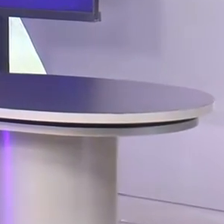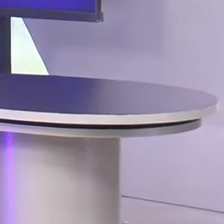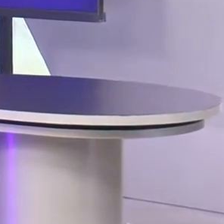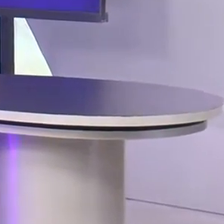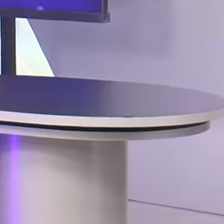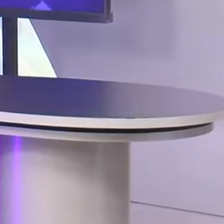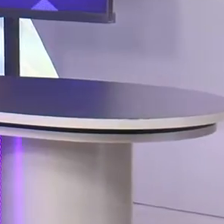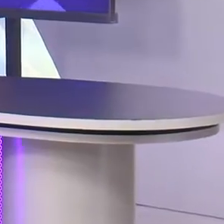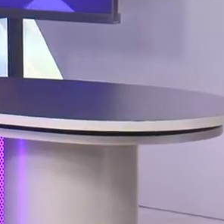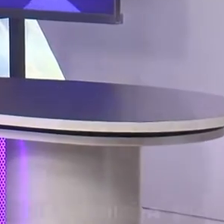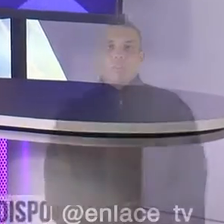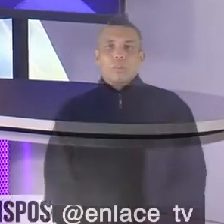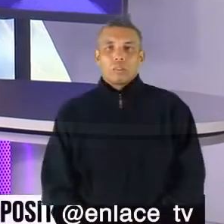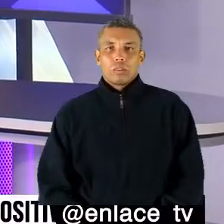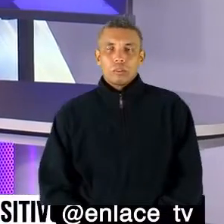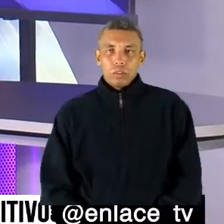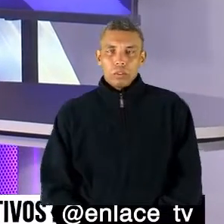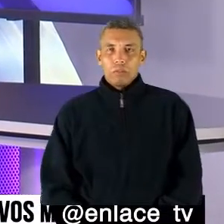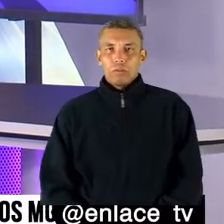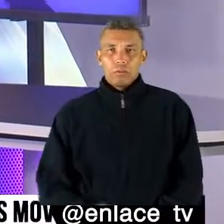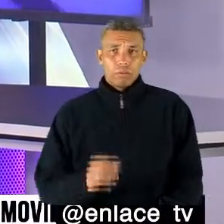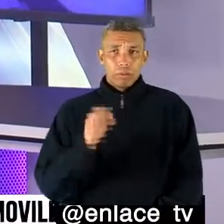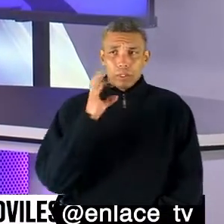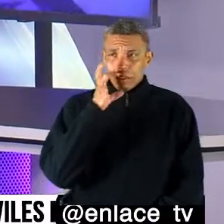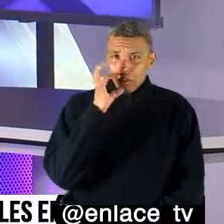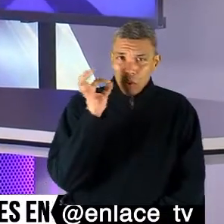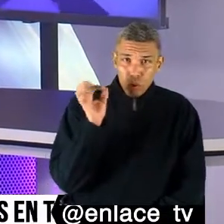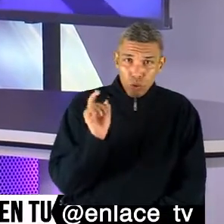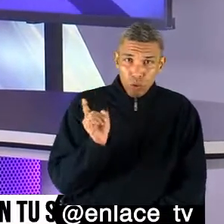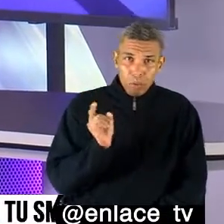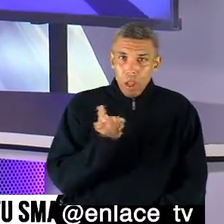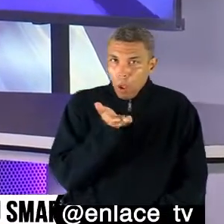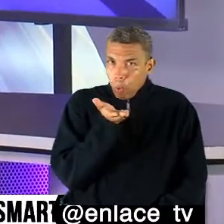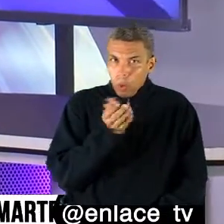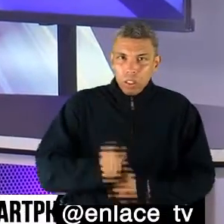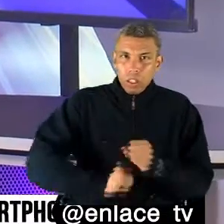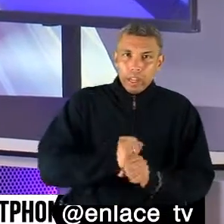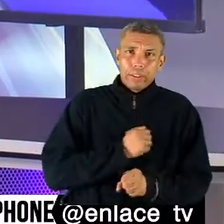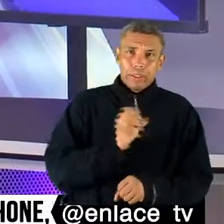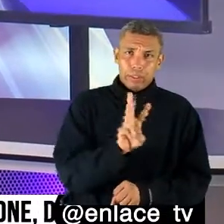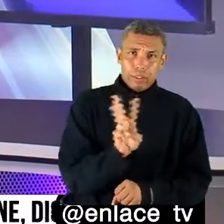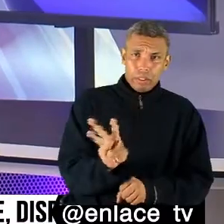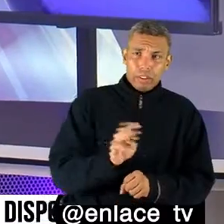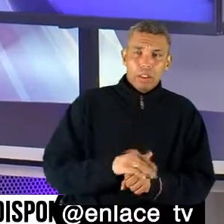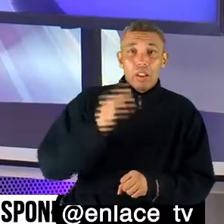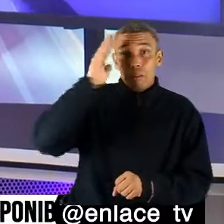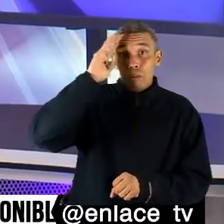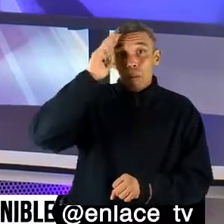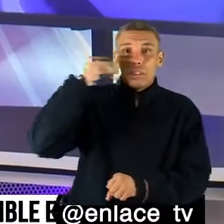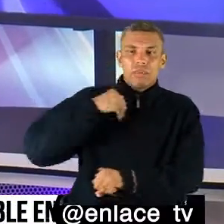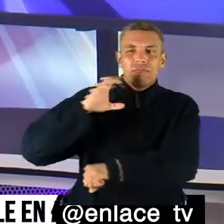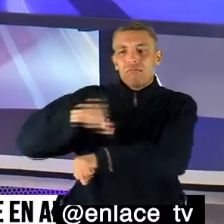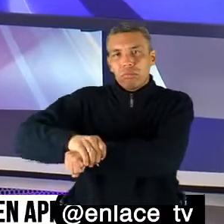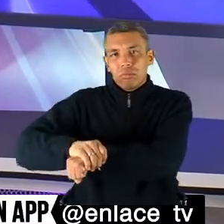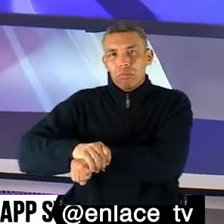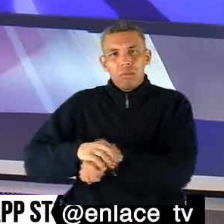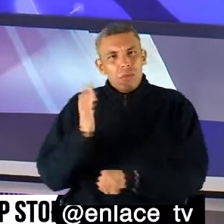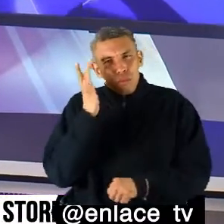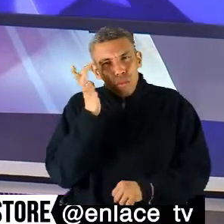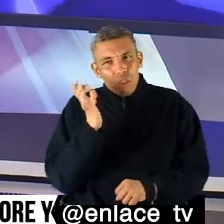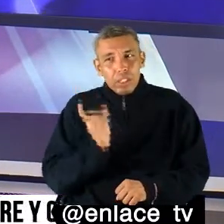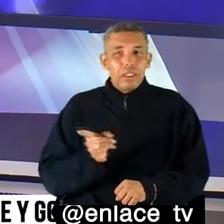Iniciamos con el desarrollo de la información. Un hombre de 33 años de edad fue capturado por la Policía Nacional por el delito de violencia